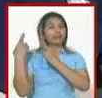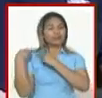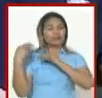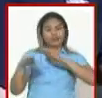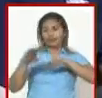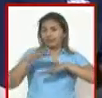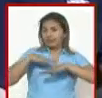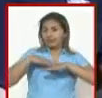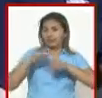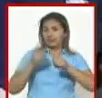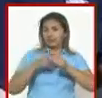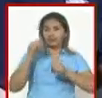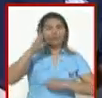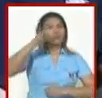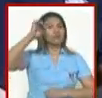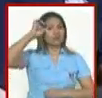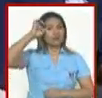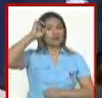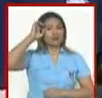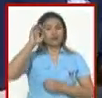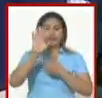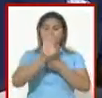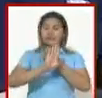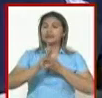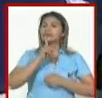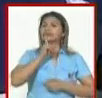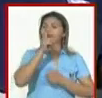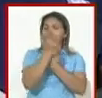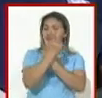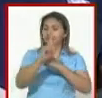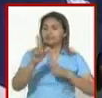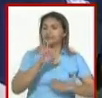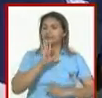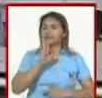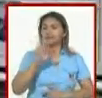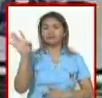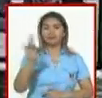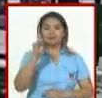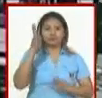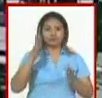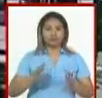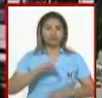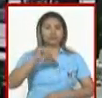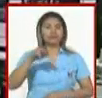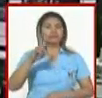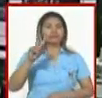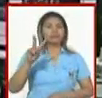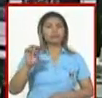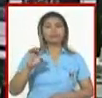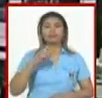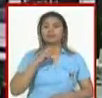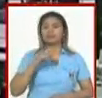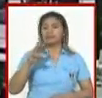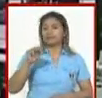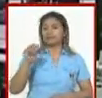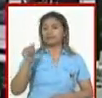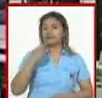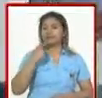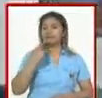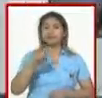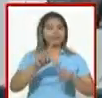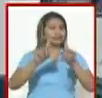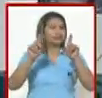fundamental y primordial del estado proteger y garantizar la libre expresión de los bolivianos la juventud del mar por su lado han cuestionado